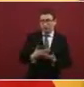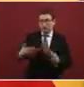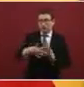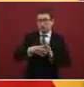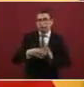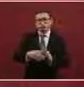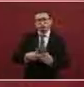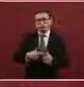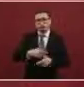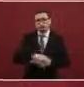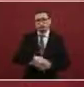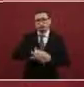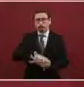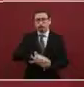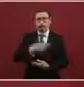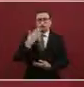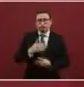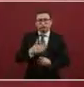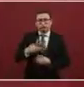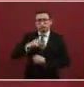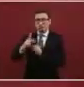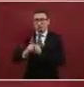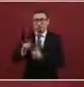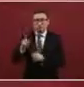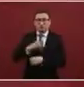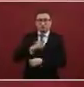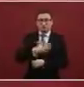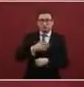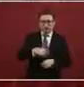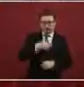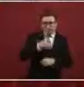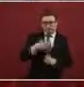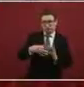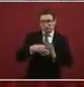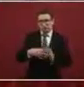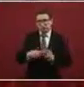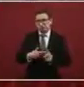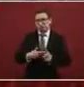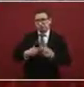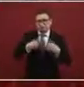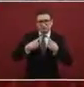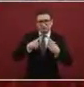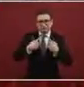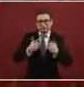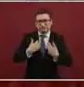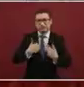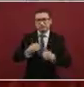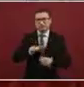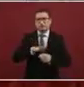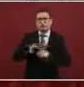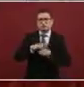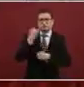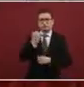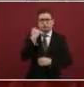y además ambos países custodios de esa formidable herramienta de diálogo y entendimiento global que es la lengua española y nuestra